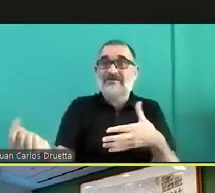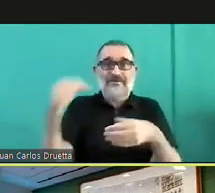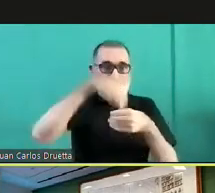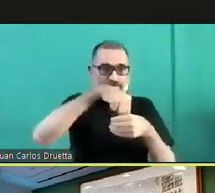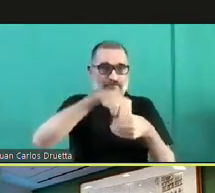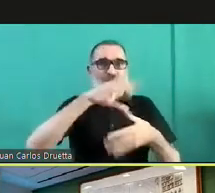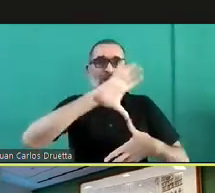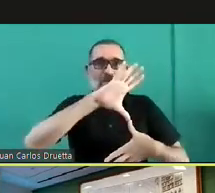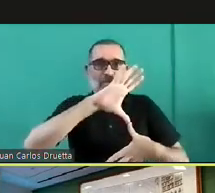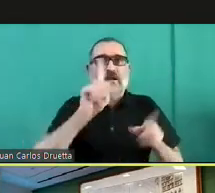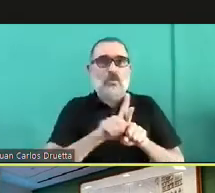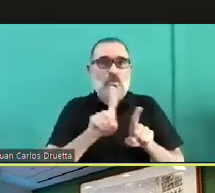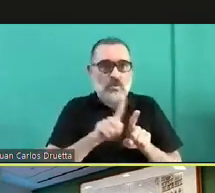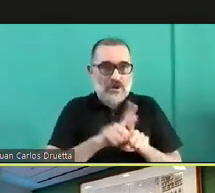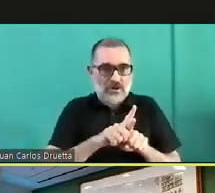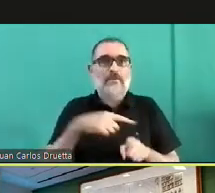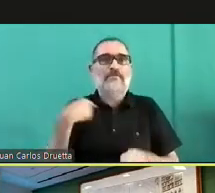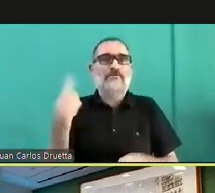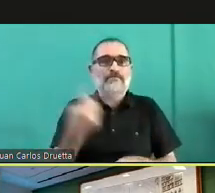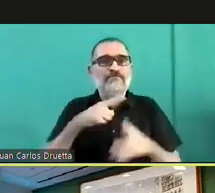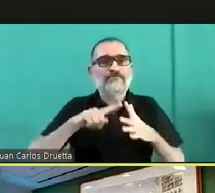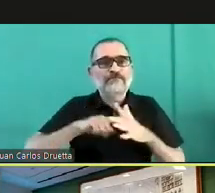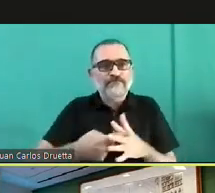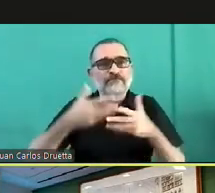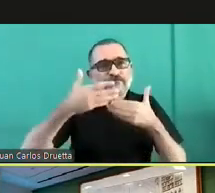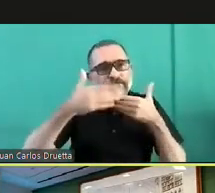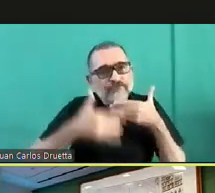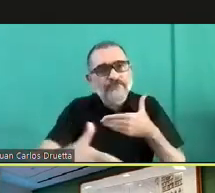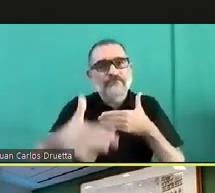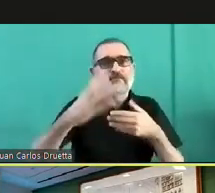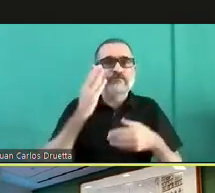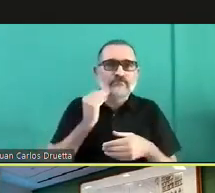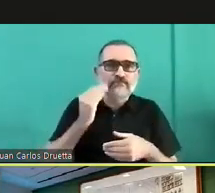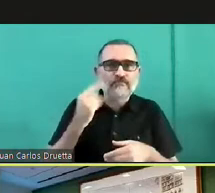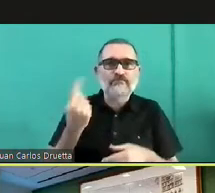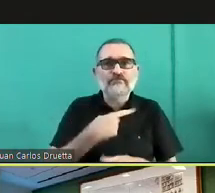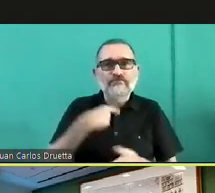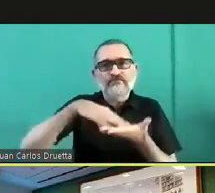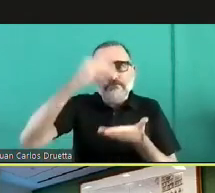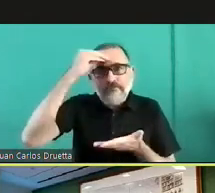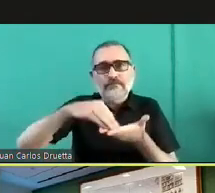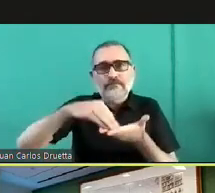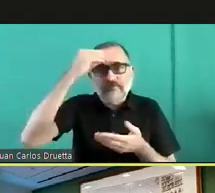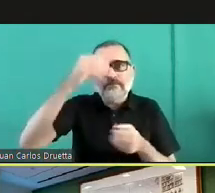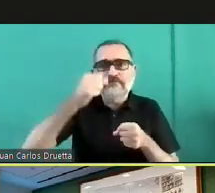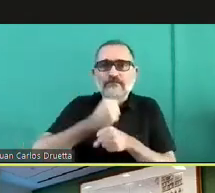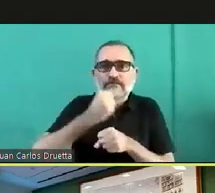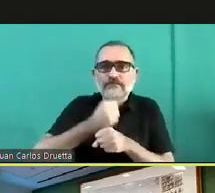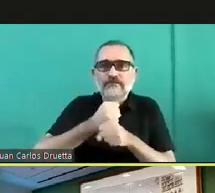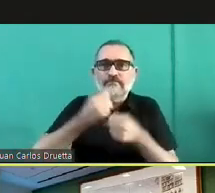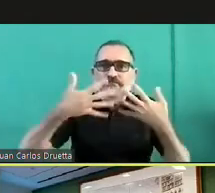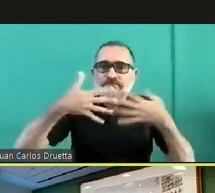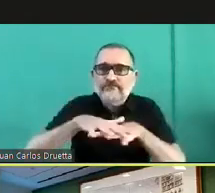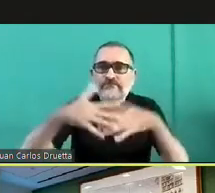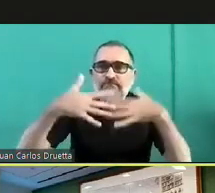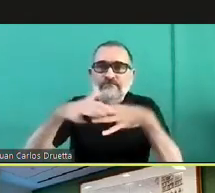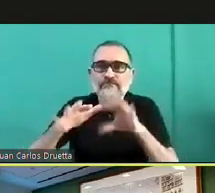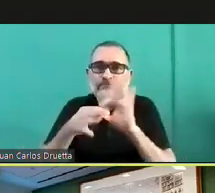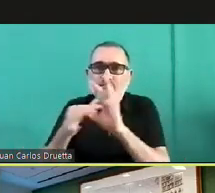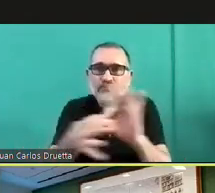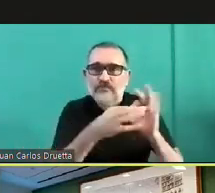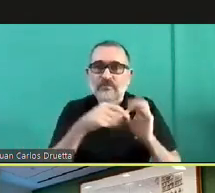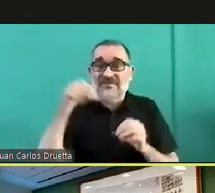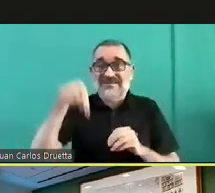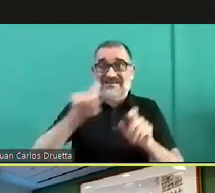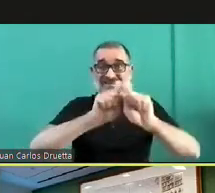presidentes a los parlamentarios y los que toman decisiones en todos los niveles además necesitamos una sociedad